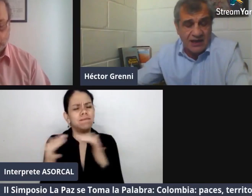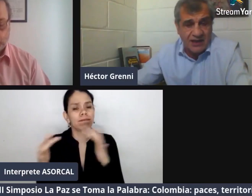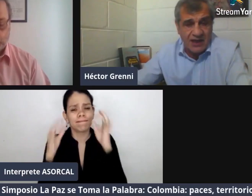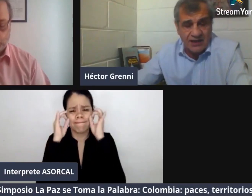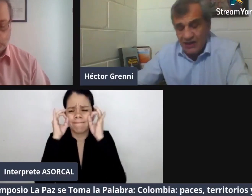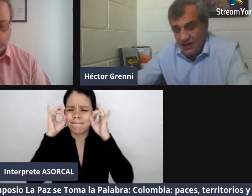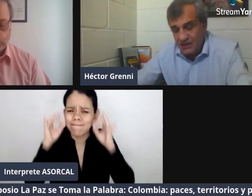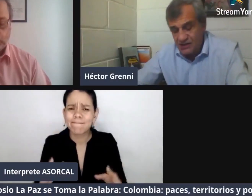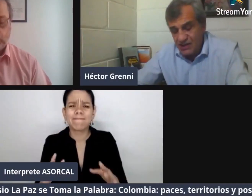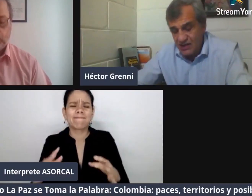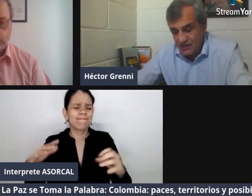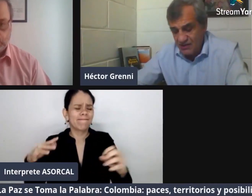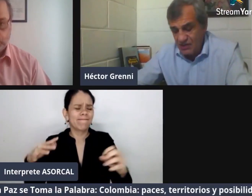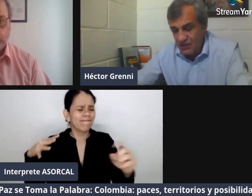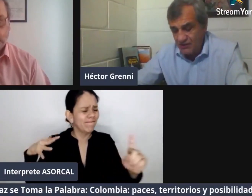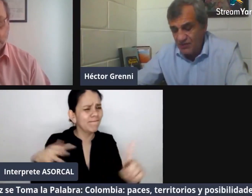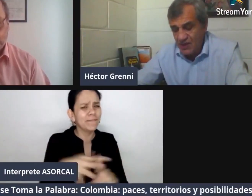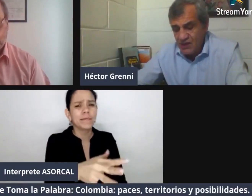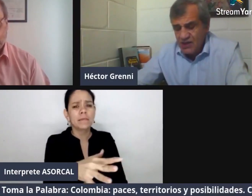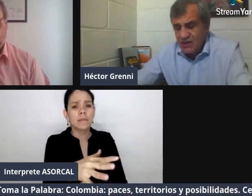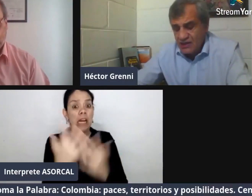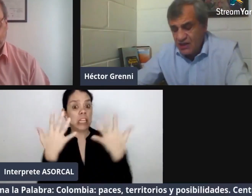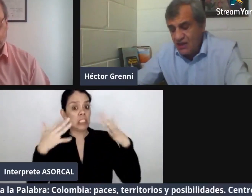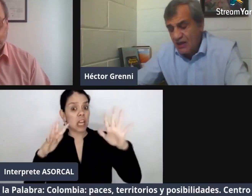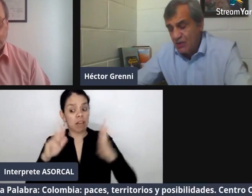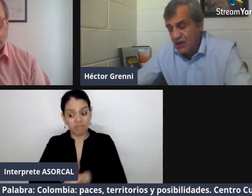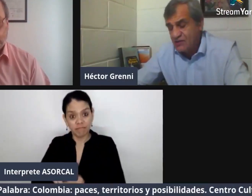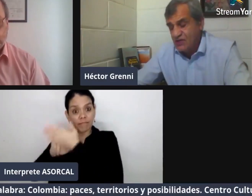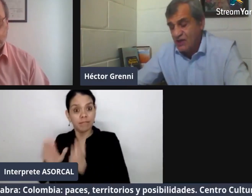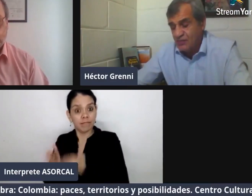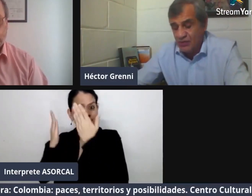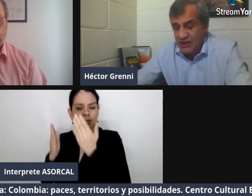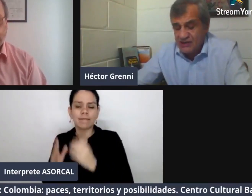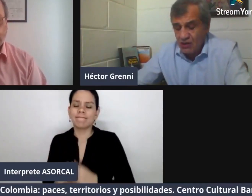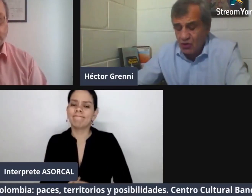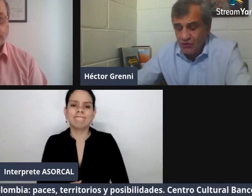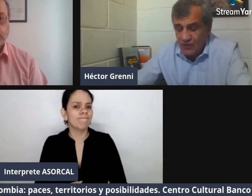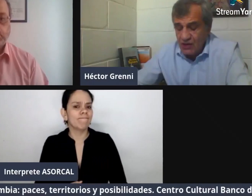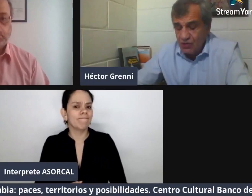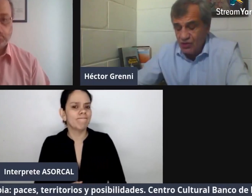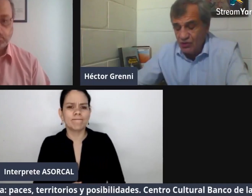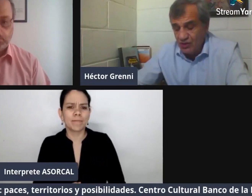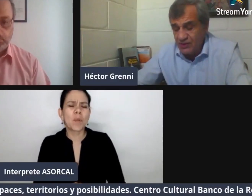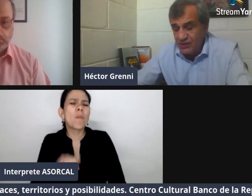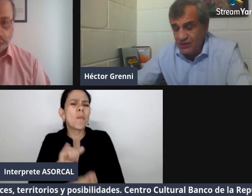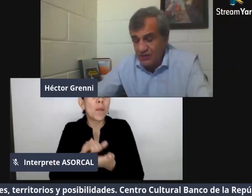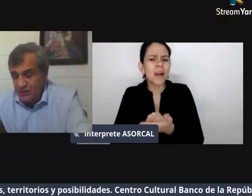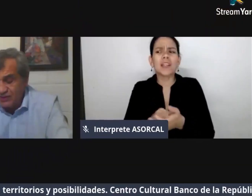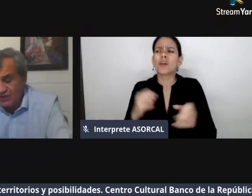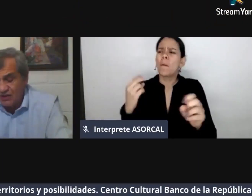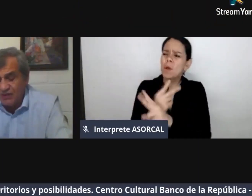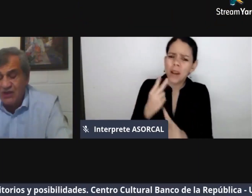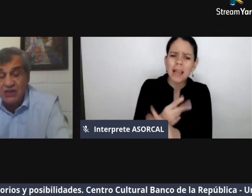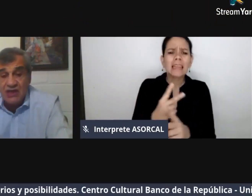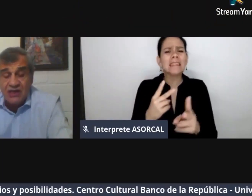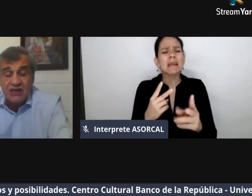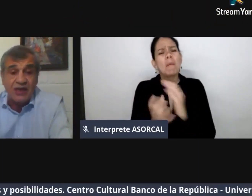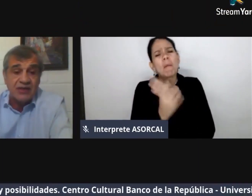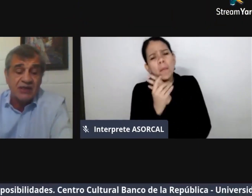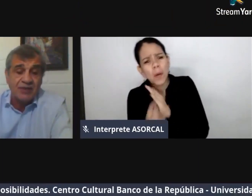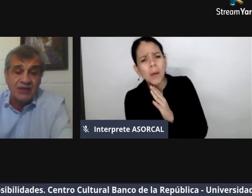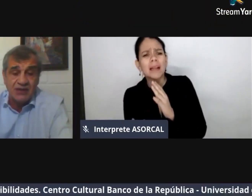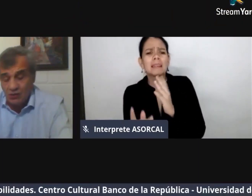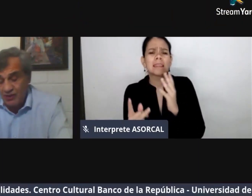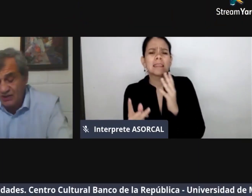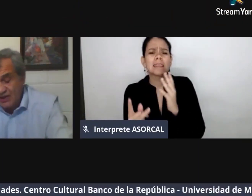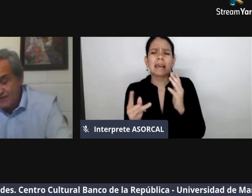Esta es la idea general que quisiera transmitir. De allí que la violencia, la pobreza, los conflictos que todavía ahora existen en este país y que a